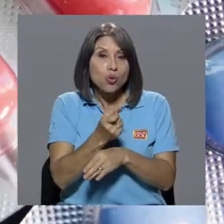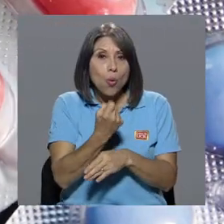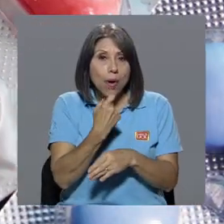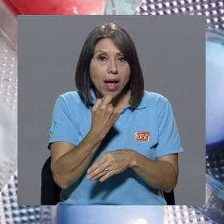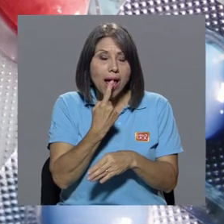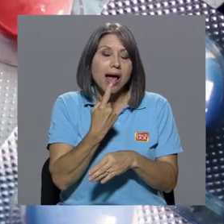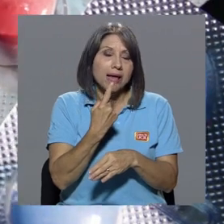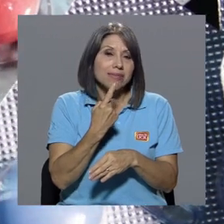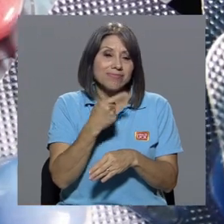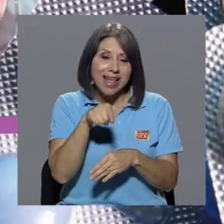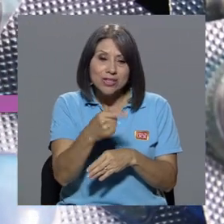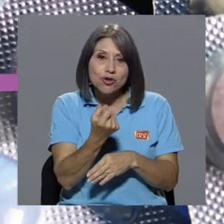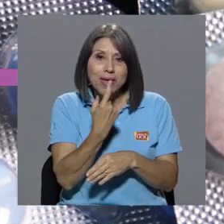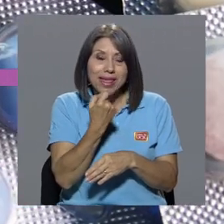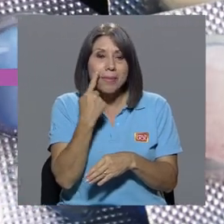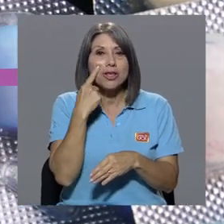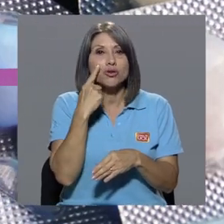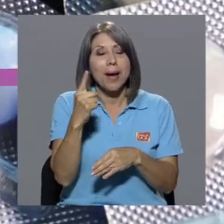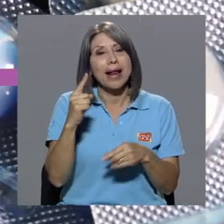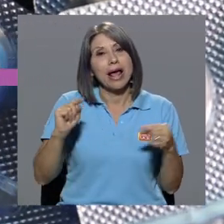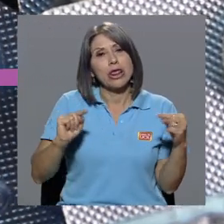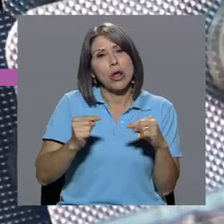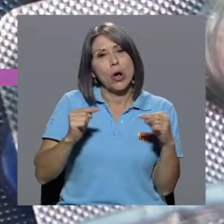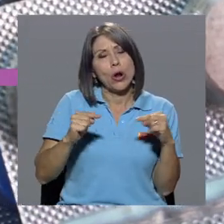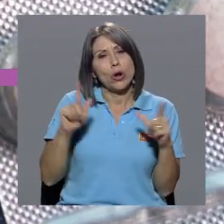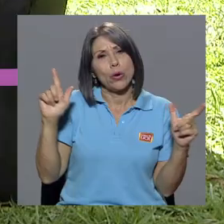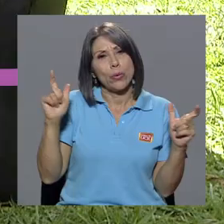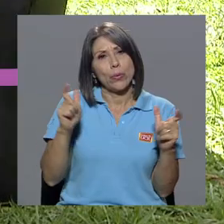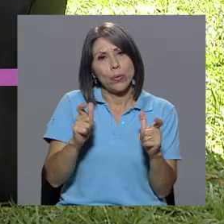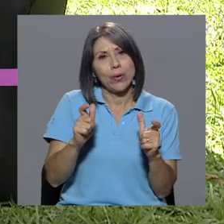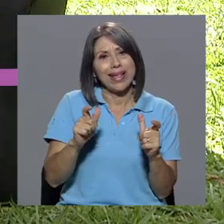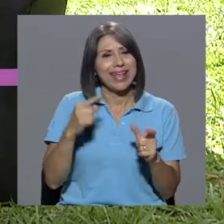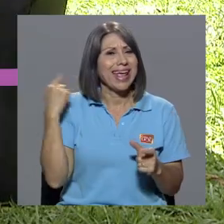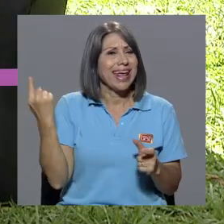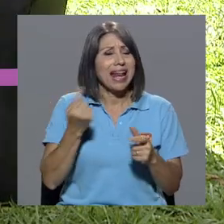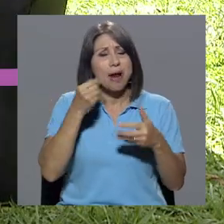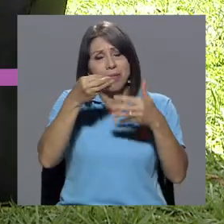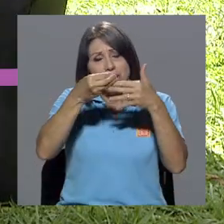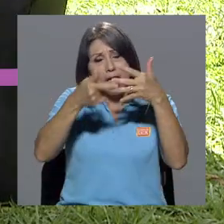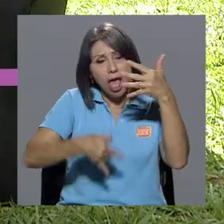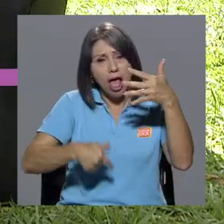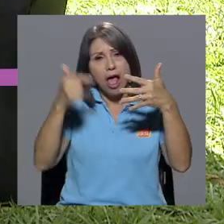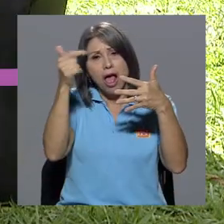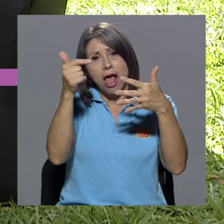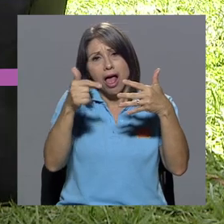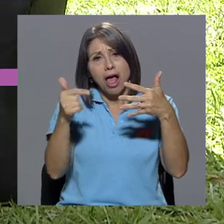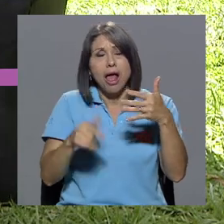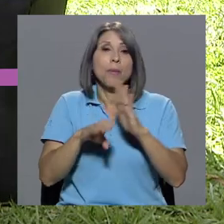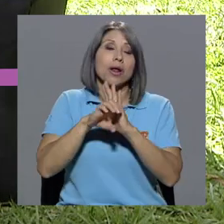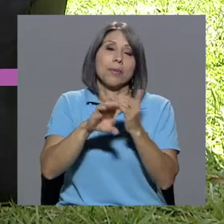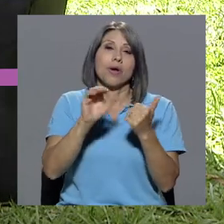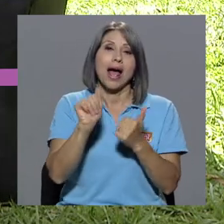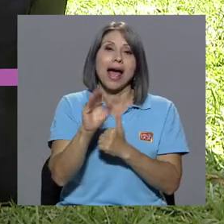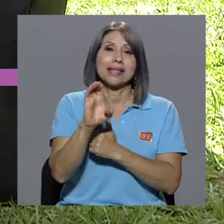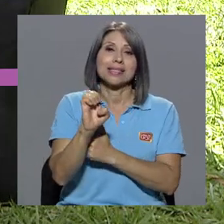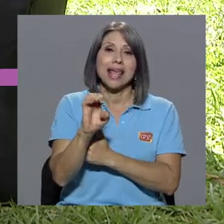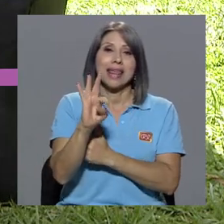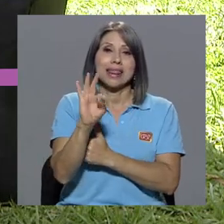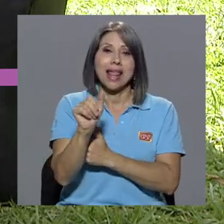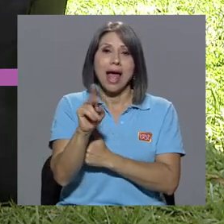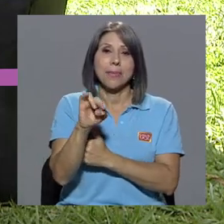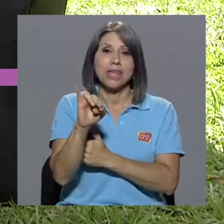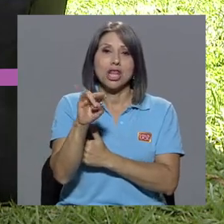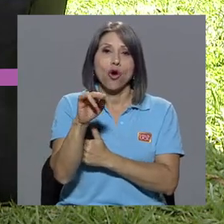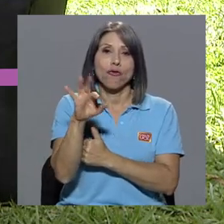involucra medicamentos para el manejo del dolor, que generalmente, pues, tenemos una gama amplia que va desde el acetaminofén, ¿verdad?, el